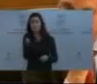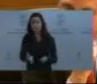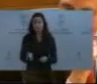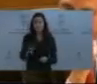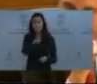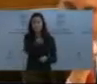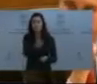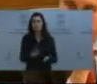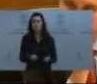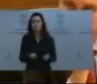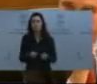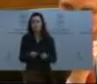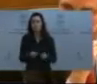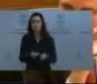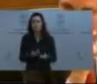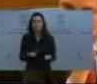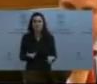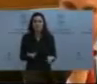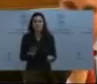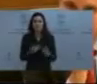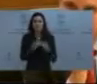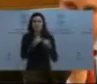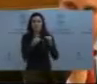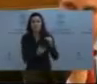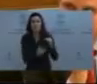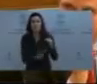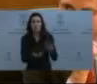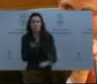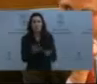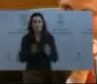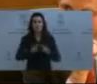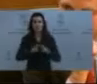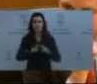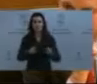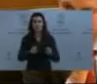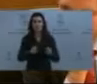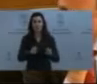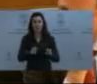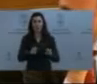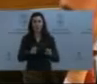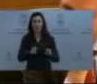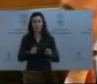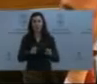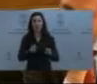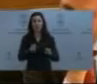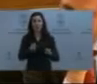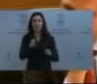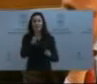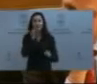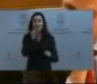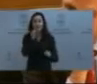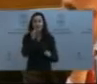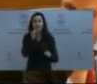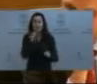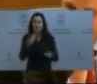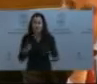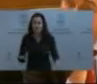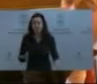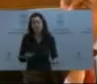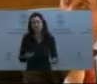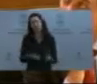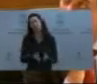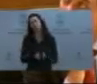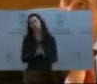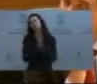importe que ustedes engordaron es inferior al que inicialmente le reclamaban. Sinceramente, creemos que han sido demasiadas